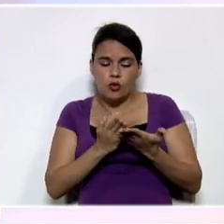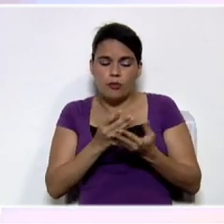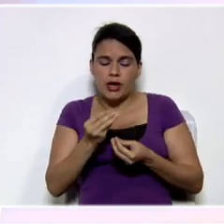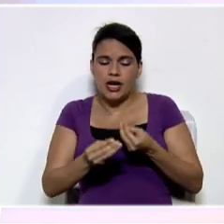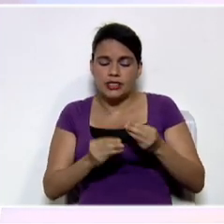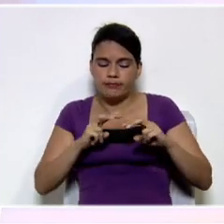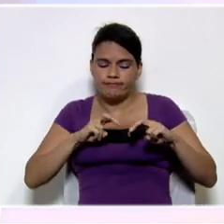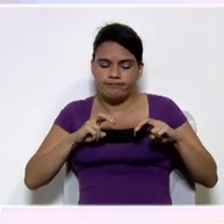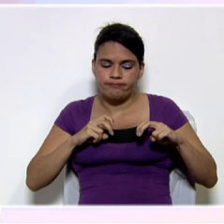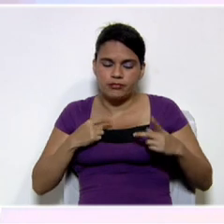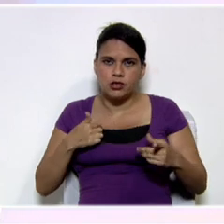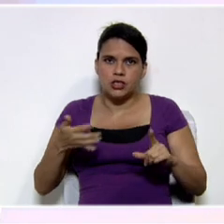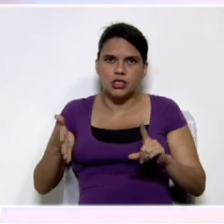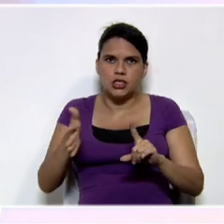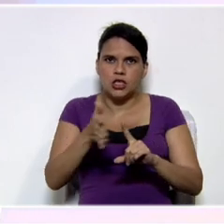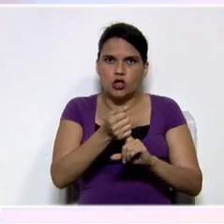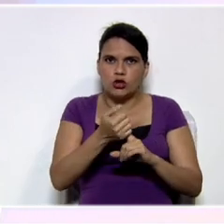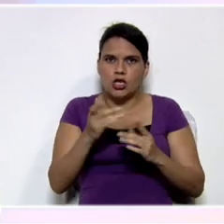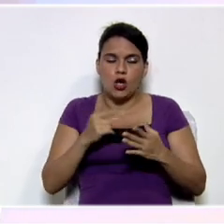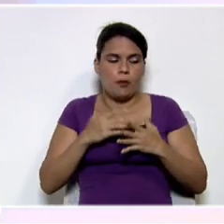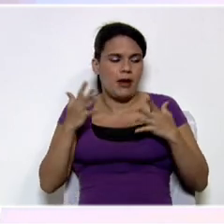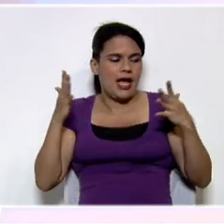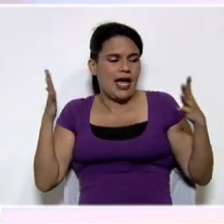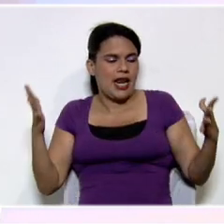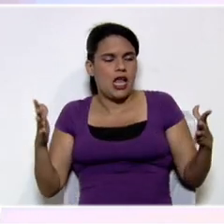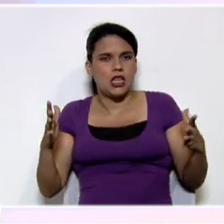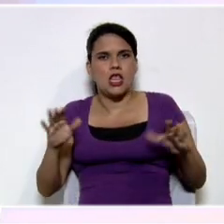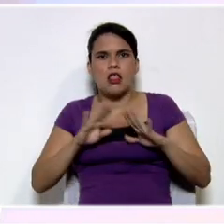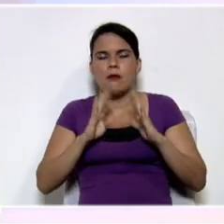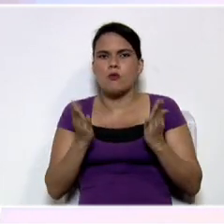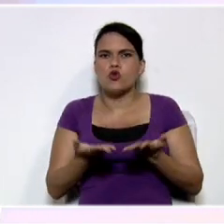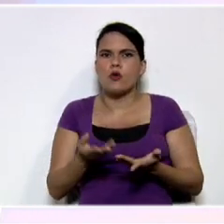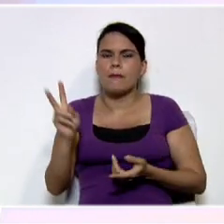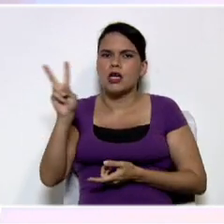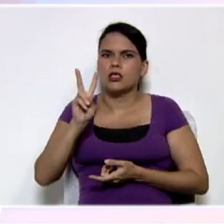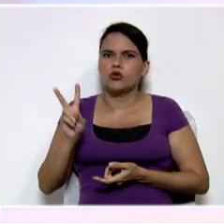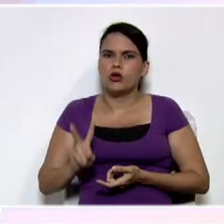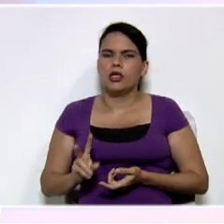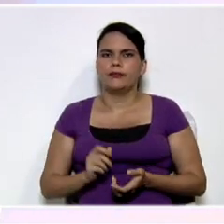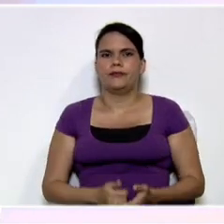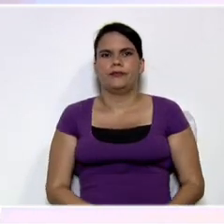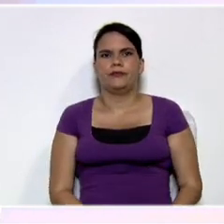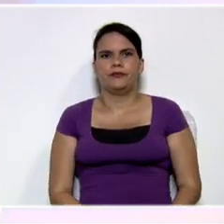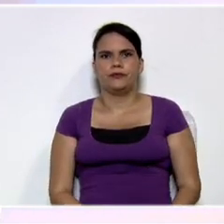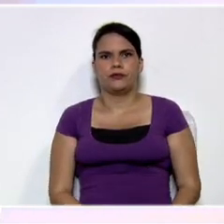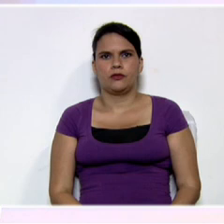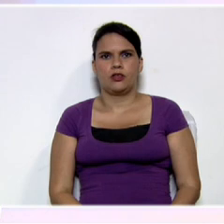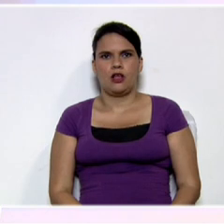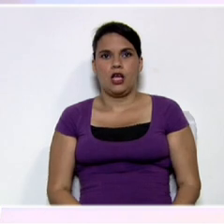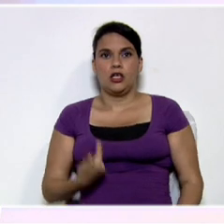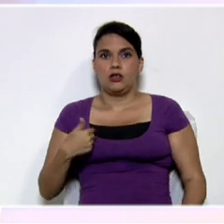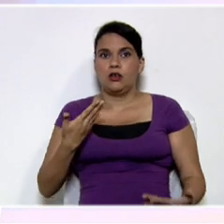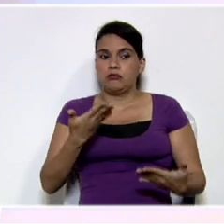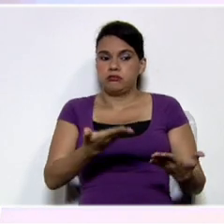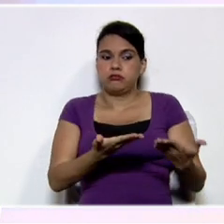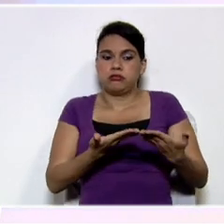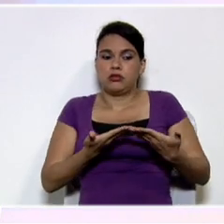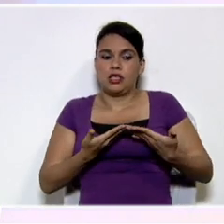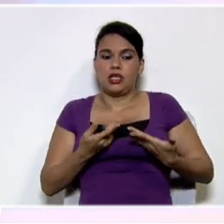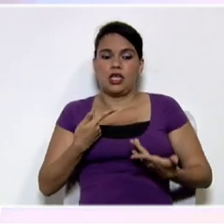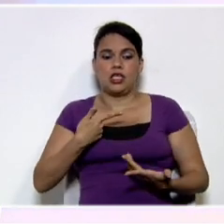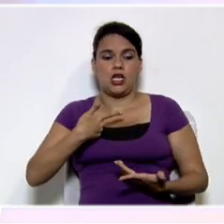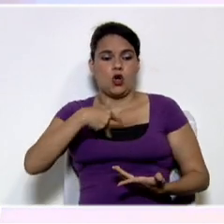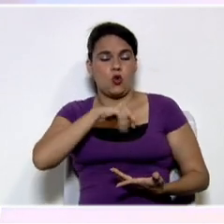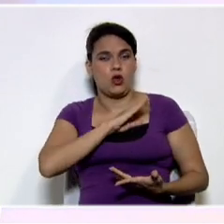se encontraron los petroglifos más grandes del mundo. Esto es un gran, digamos que una gran herencia que tiene nuestro